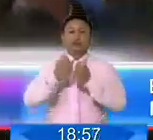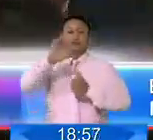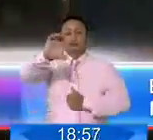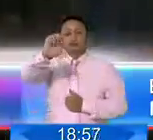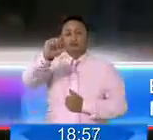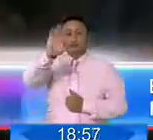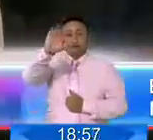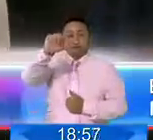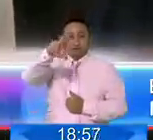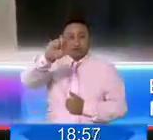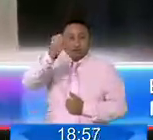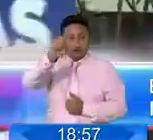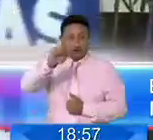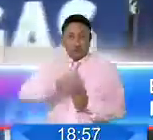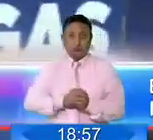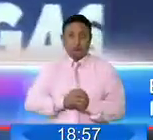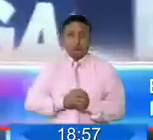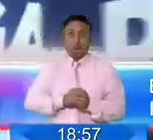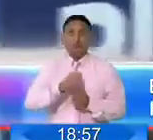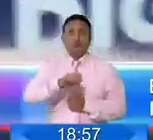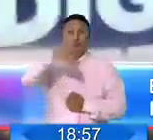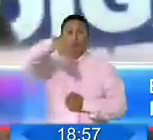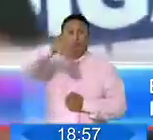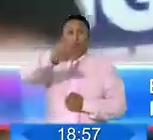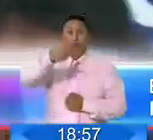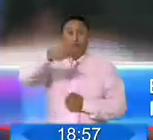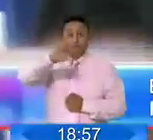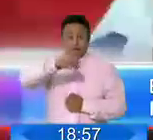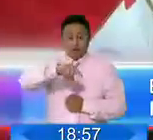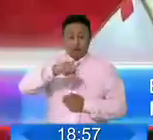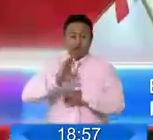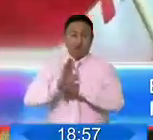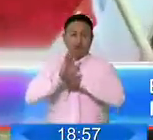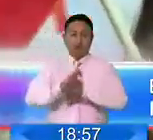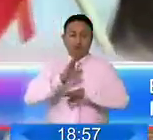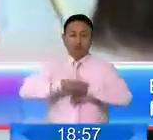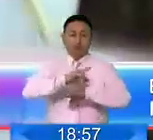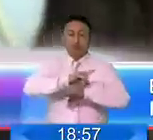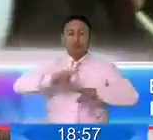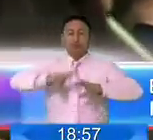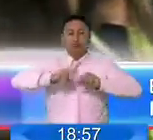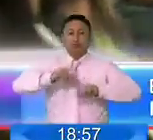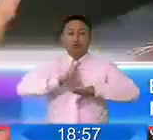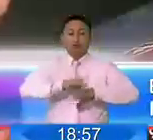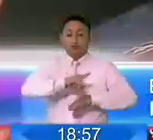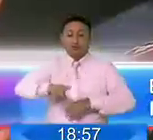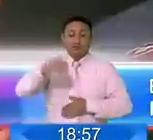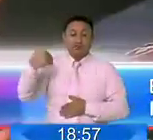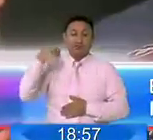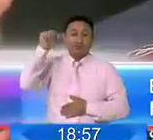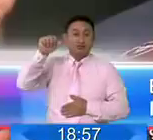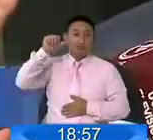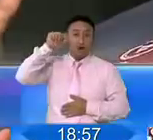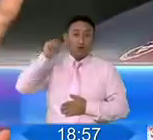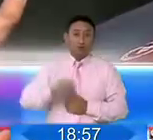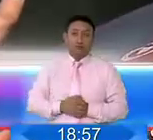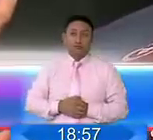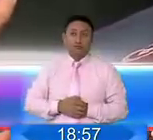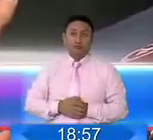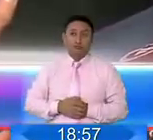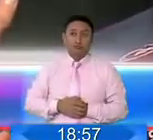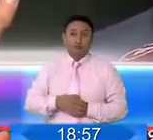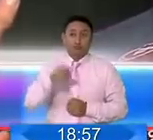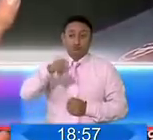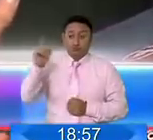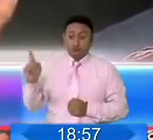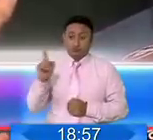de la audiencia en donde Eduardo Mangas tenía que rendir su versión como parte de la investigación por un audio. El señor Eduardo Mangas no ha